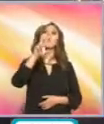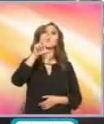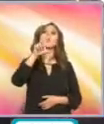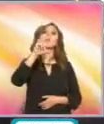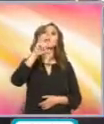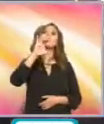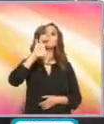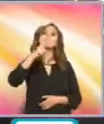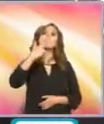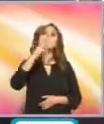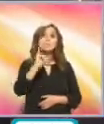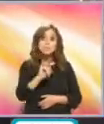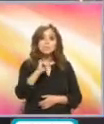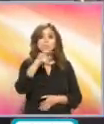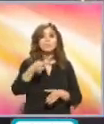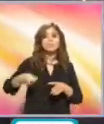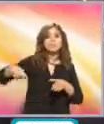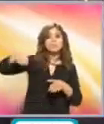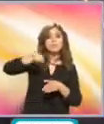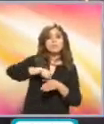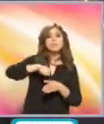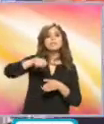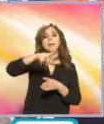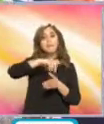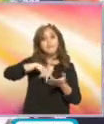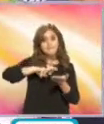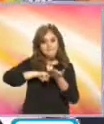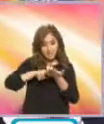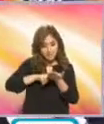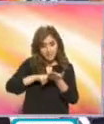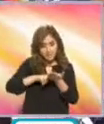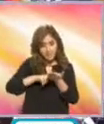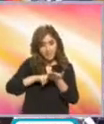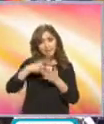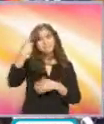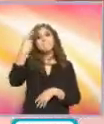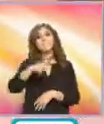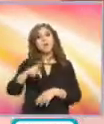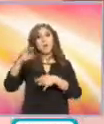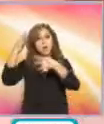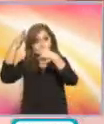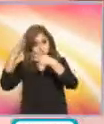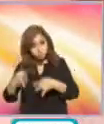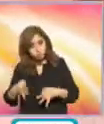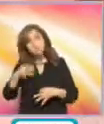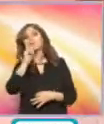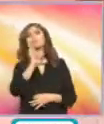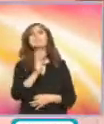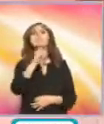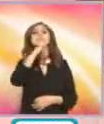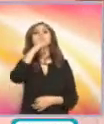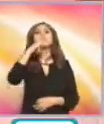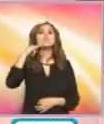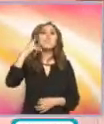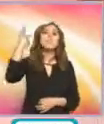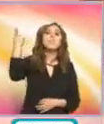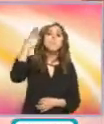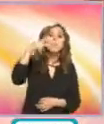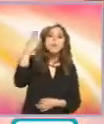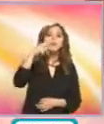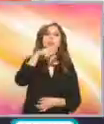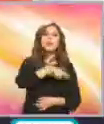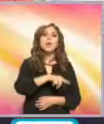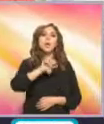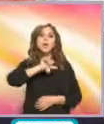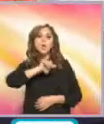con salsa verde. La original de Culiacán lleva pimiento, chile poblano, perdón. Ah, chile Entonces poblano. es una versión diferente,